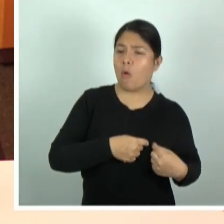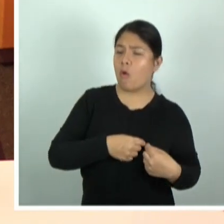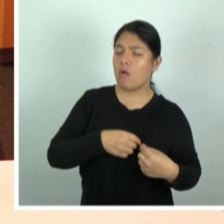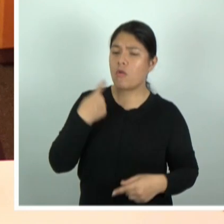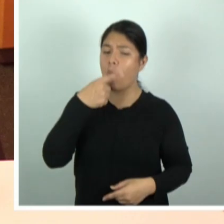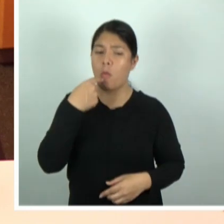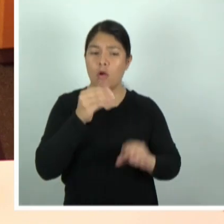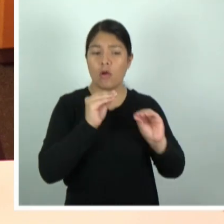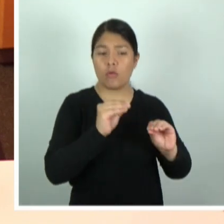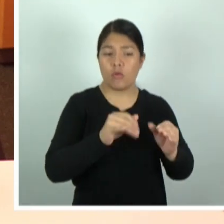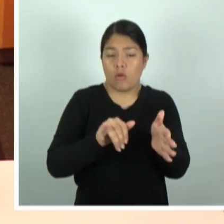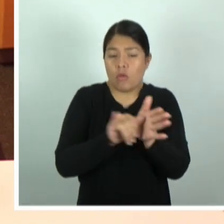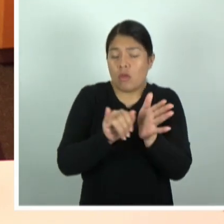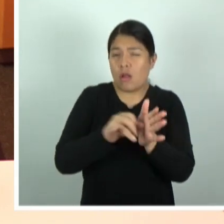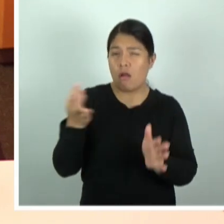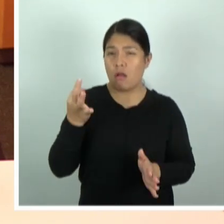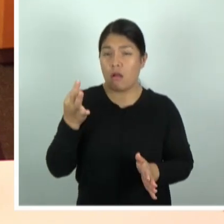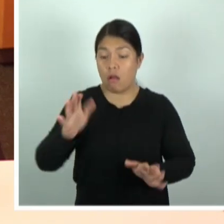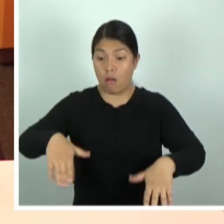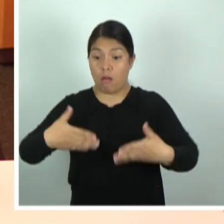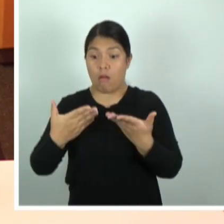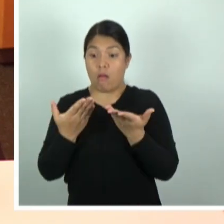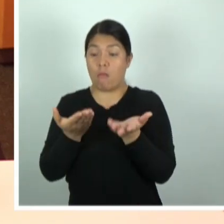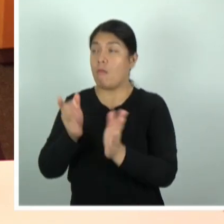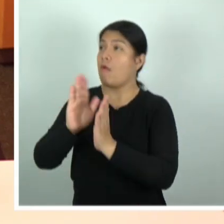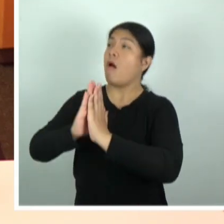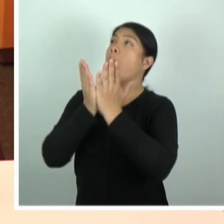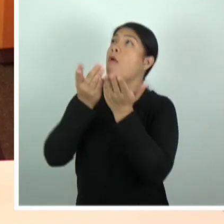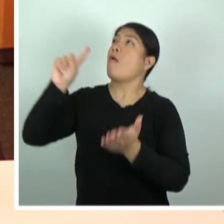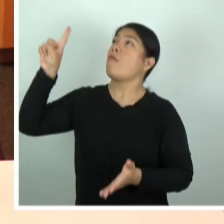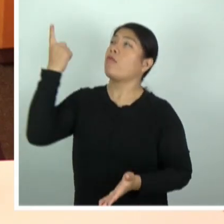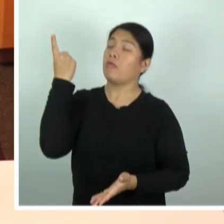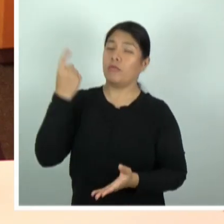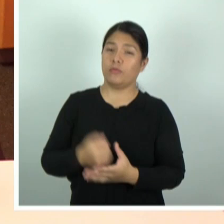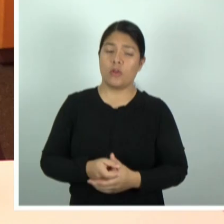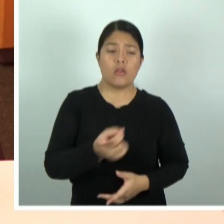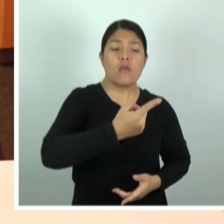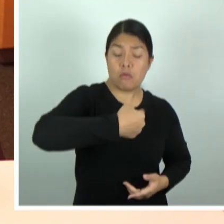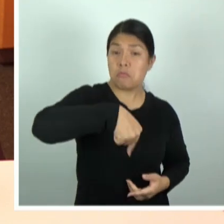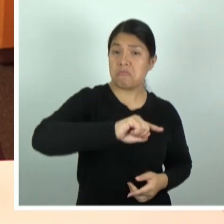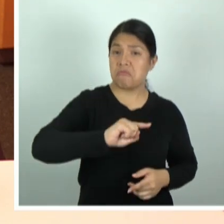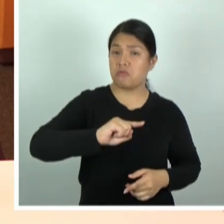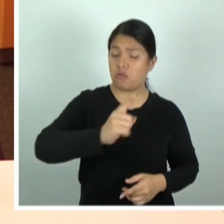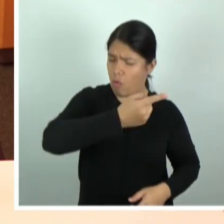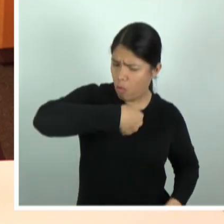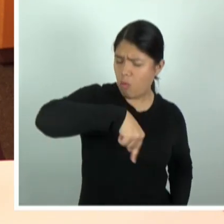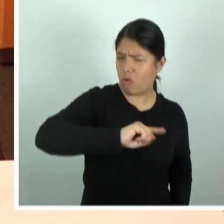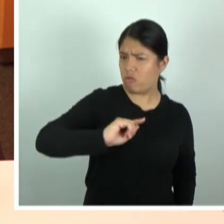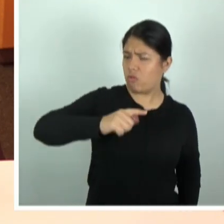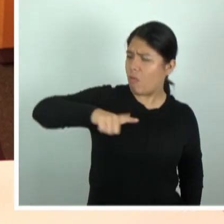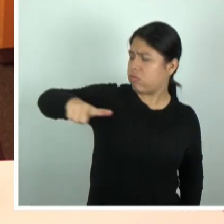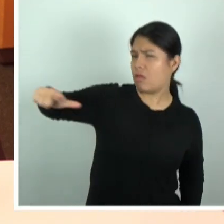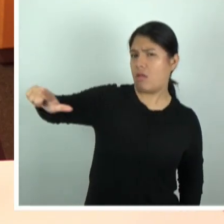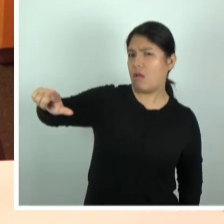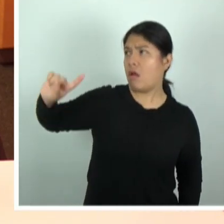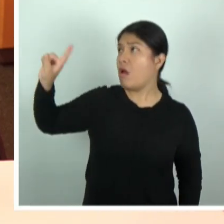boca. Fuimos nosotros los que nos alejamos, no el Señor